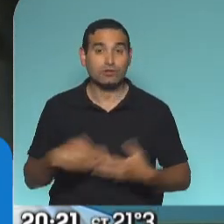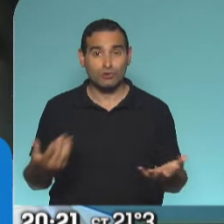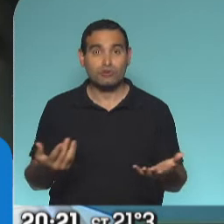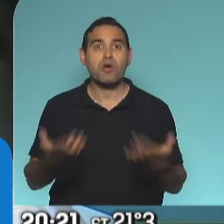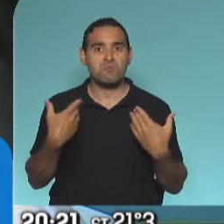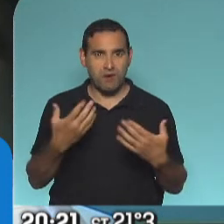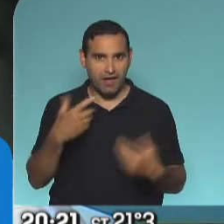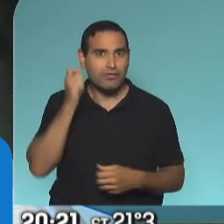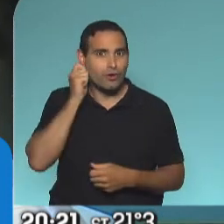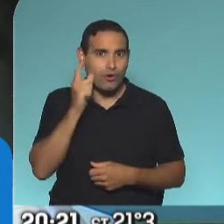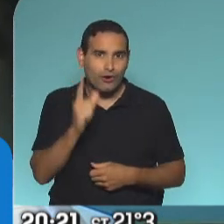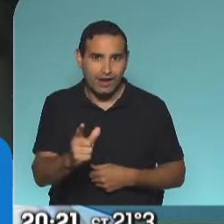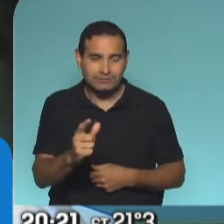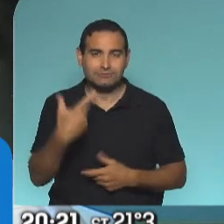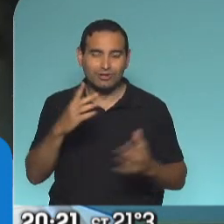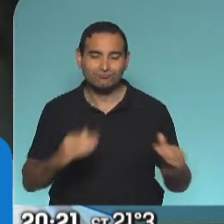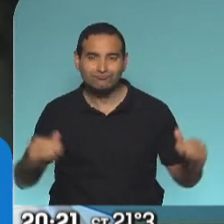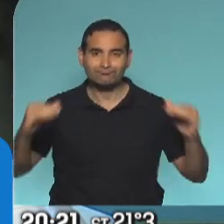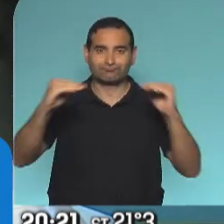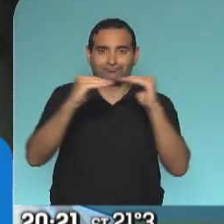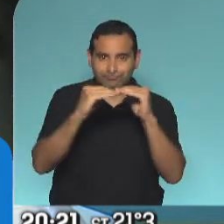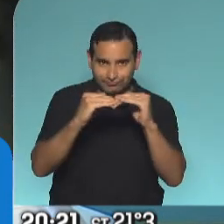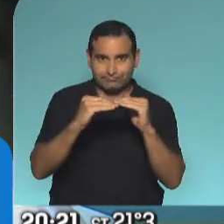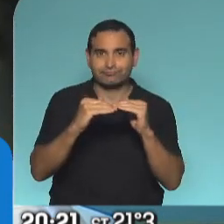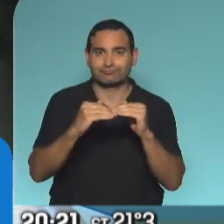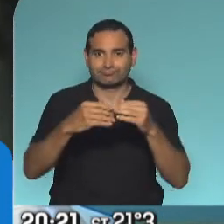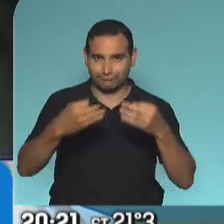porque entonces vamos a poder hacerlo con los criterios de equidad y de igualdad que el tema merece.